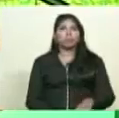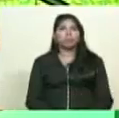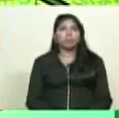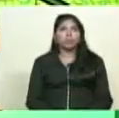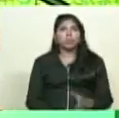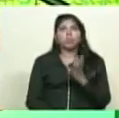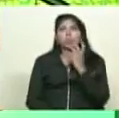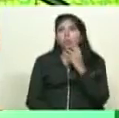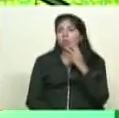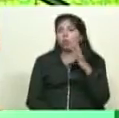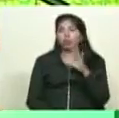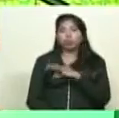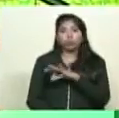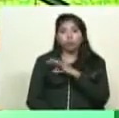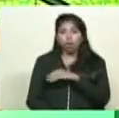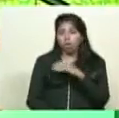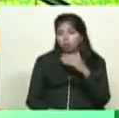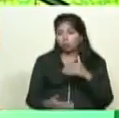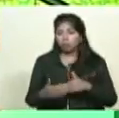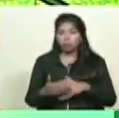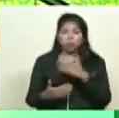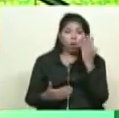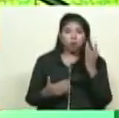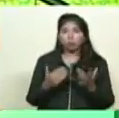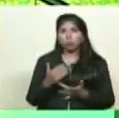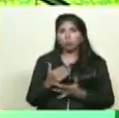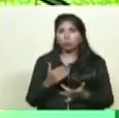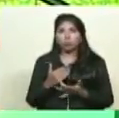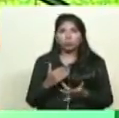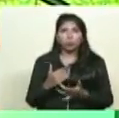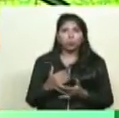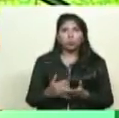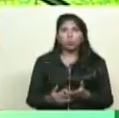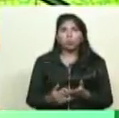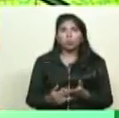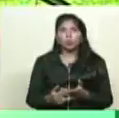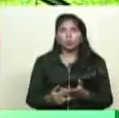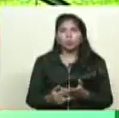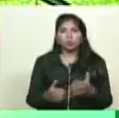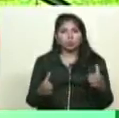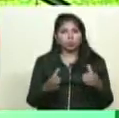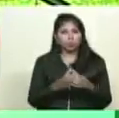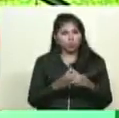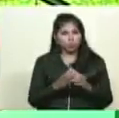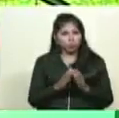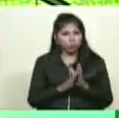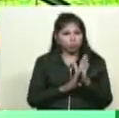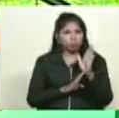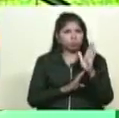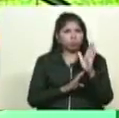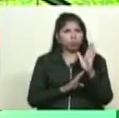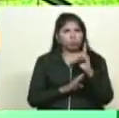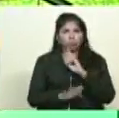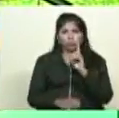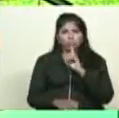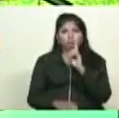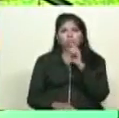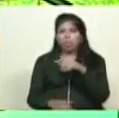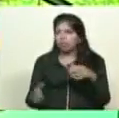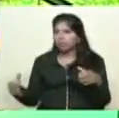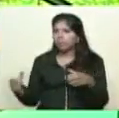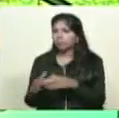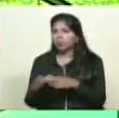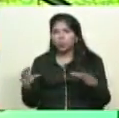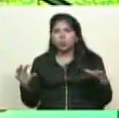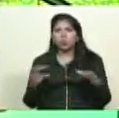moderna, avanzada, del siglo XXI, socialista, sin la clase obrera. No hay socialismo sin la clase obrera. La clase